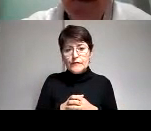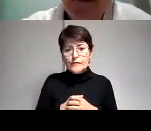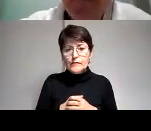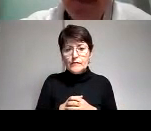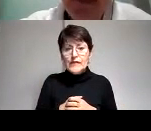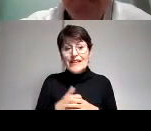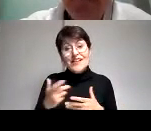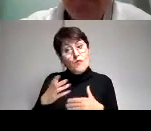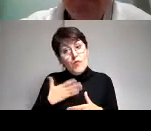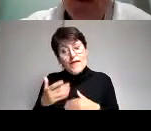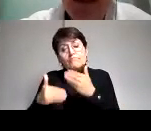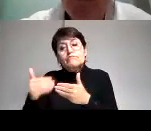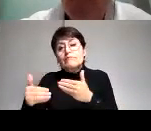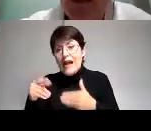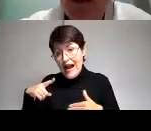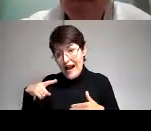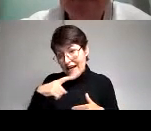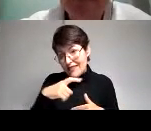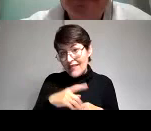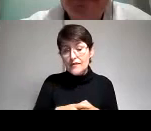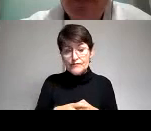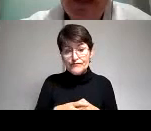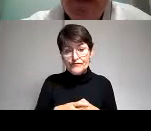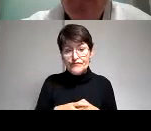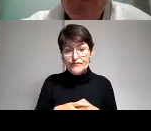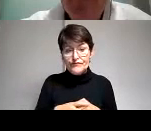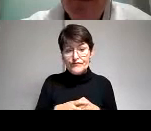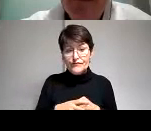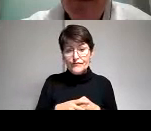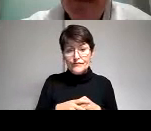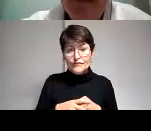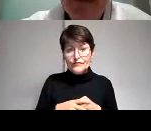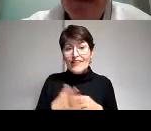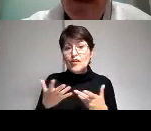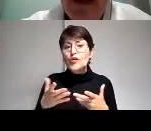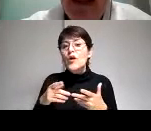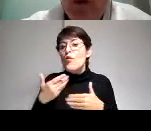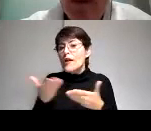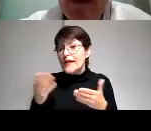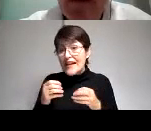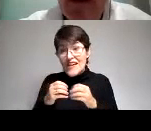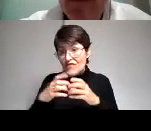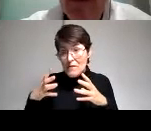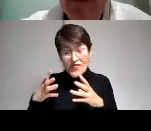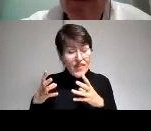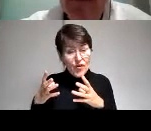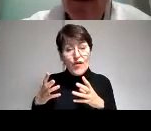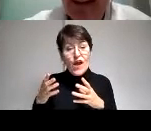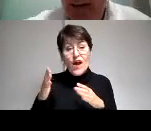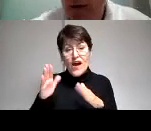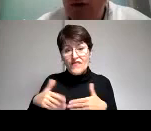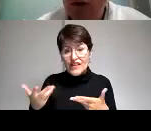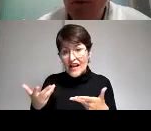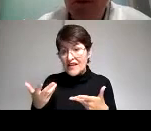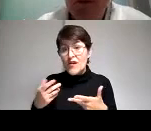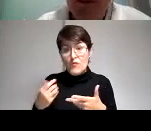cáncer. Cualquier inflamación, pensad que es susceptible de verse